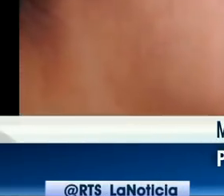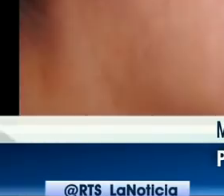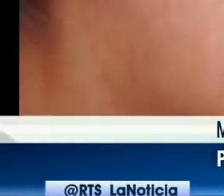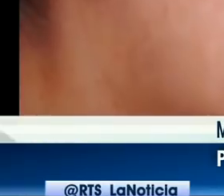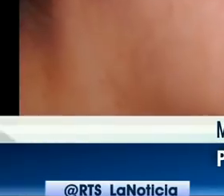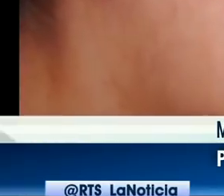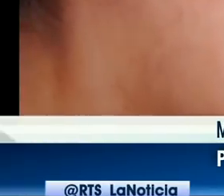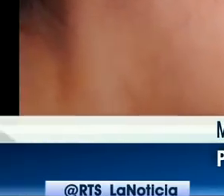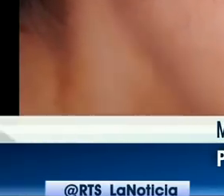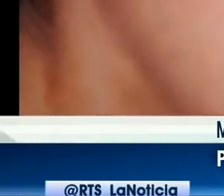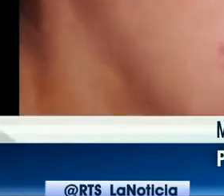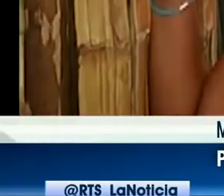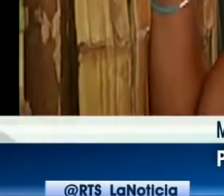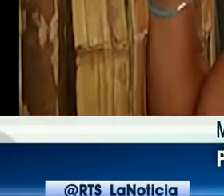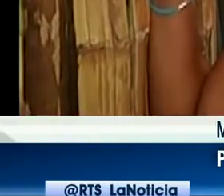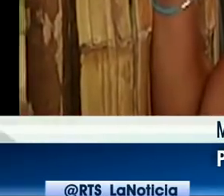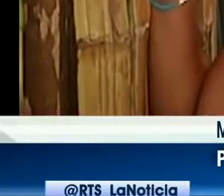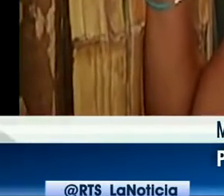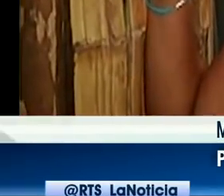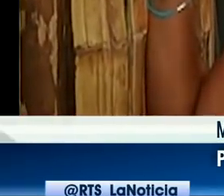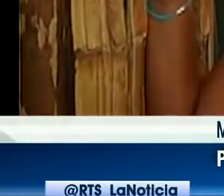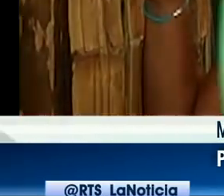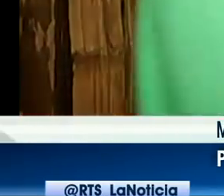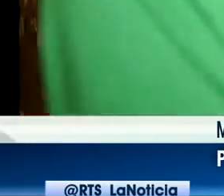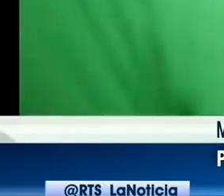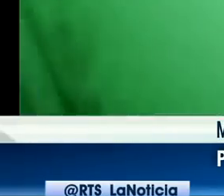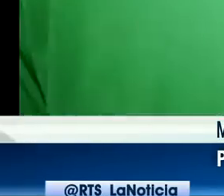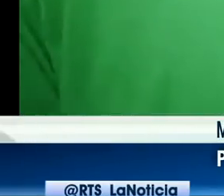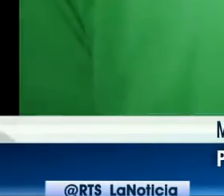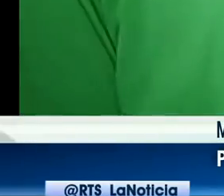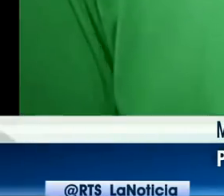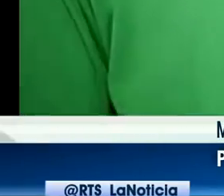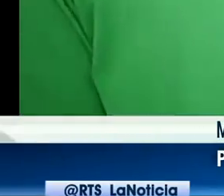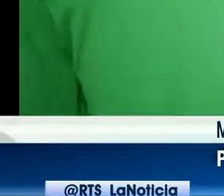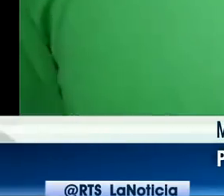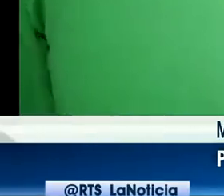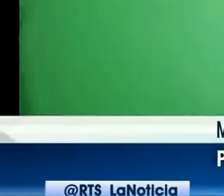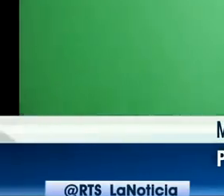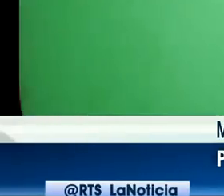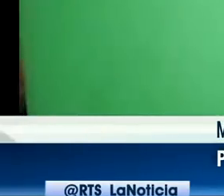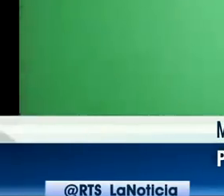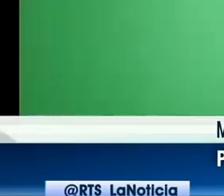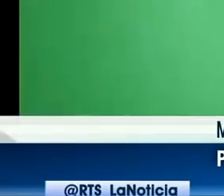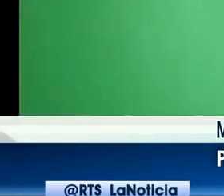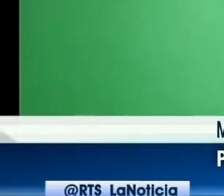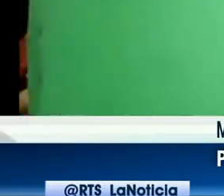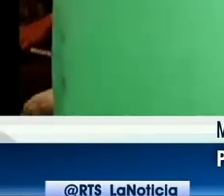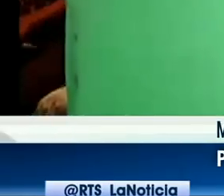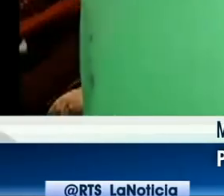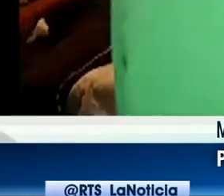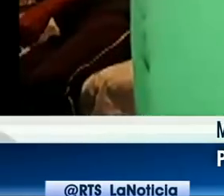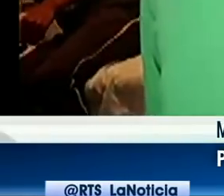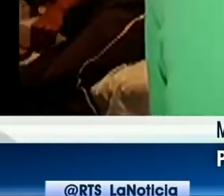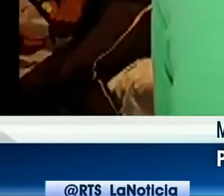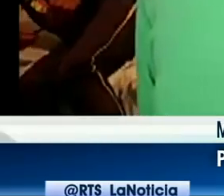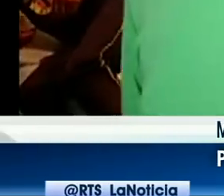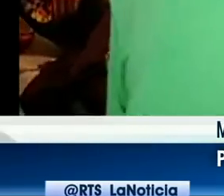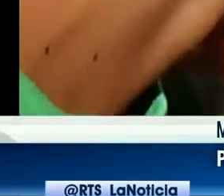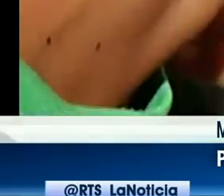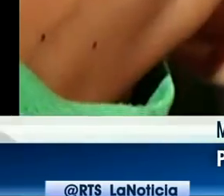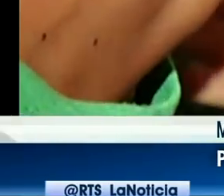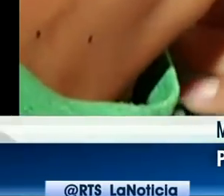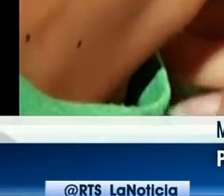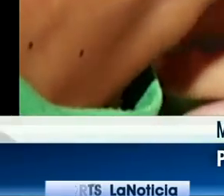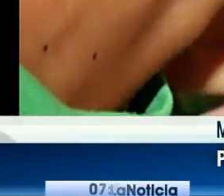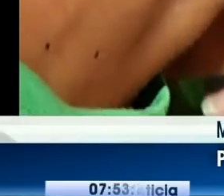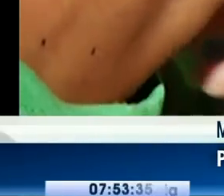No sé ni qué hacer ya. Ya no reconoce a su hijo por la forma en que ha cambiado su actitud y apariencia. A los